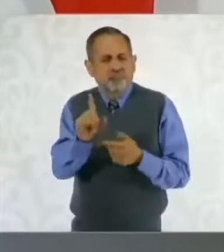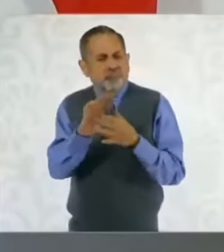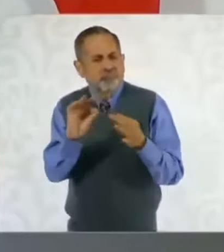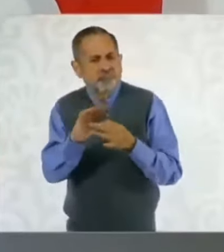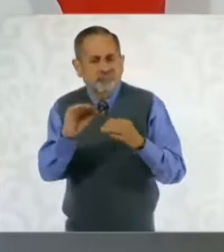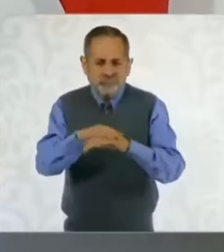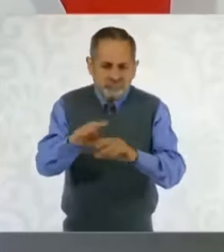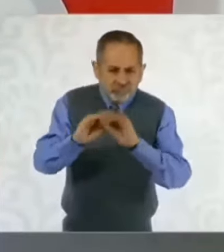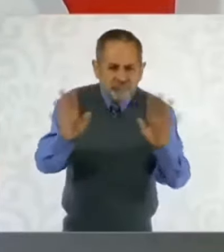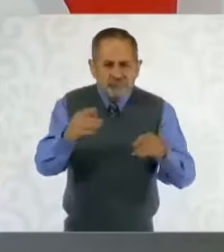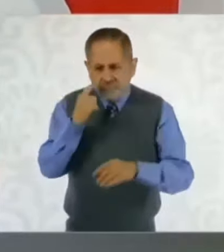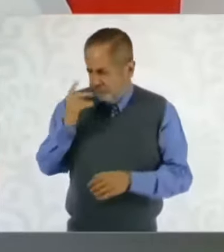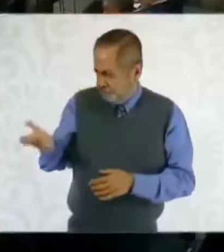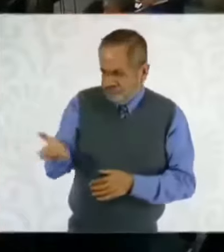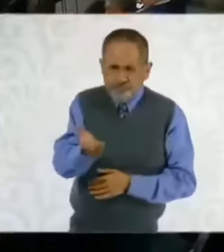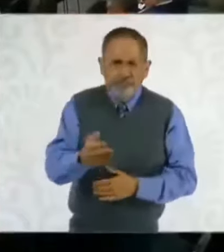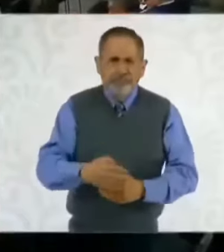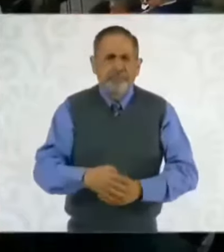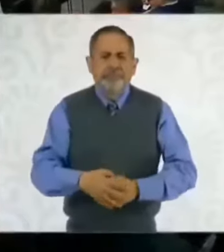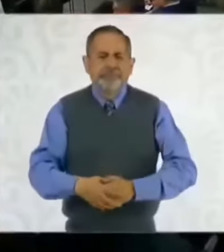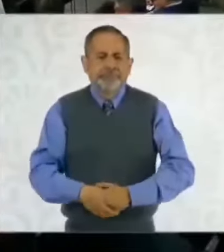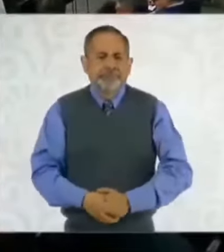a todas y a todos. Adelante, Raúl.